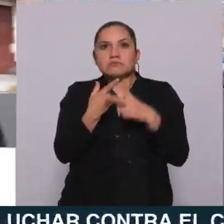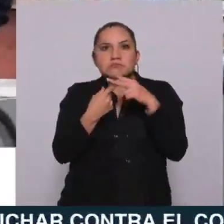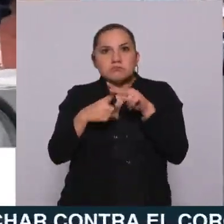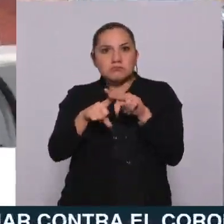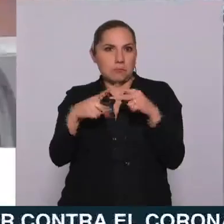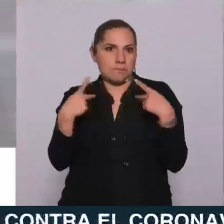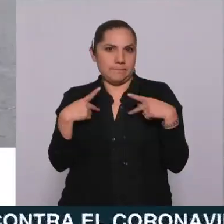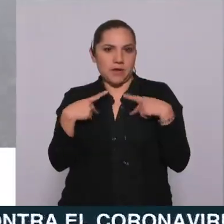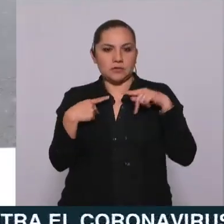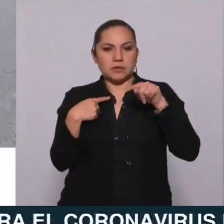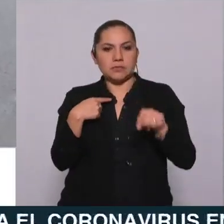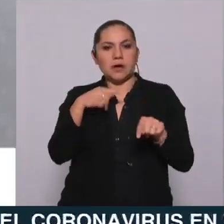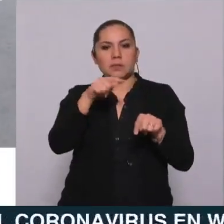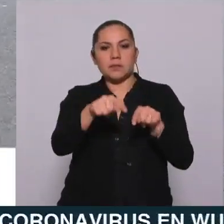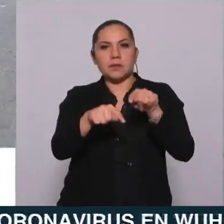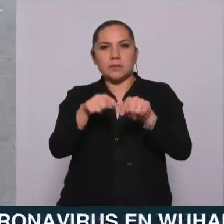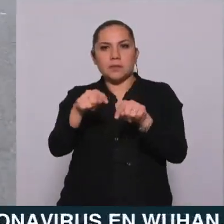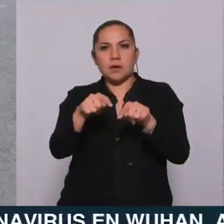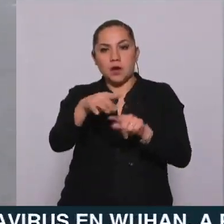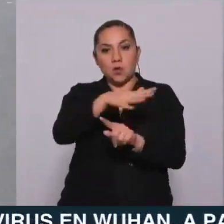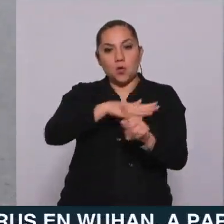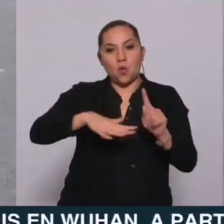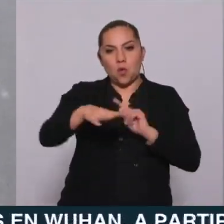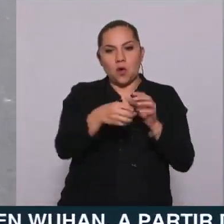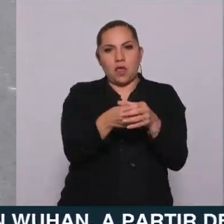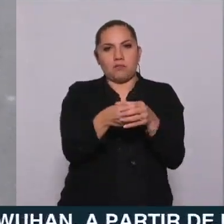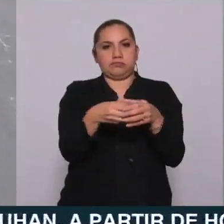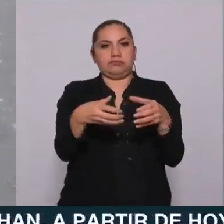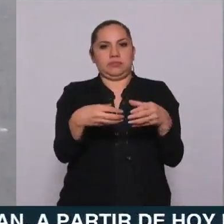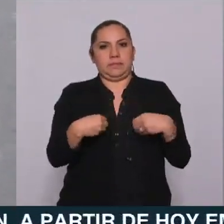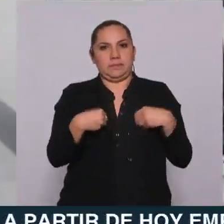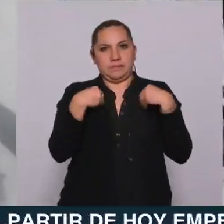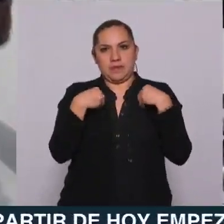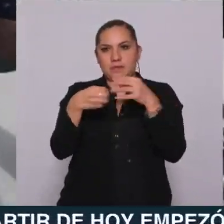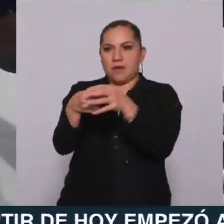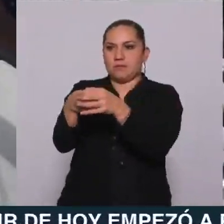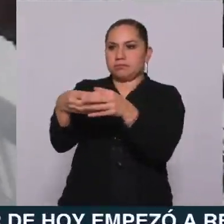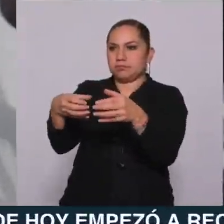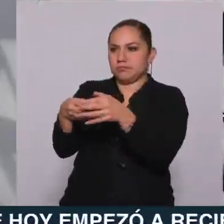colonias por el paso del canal.